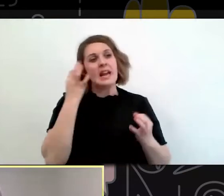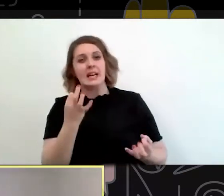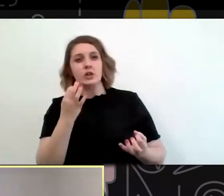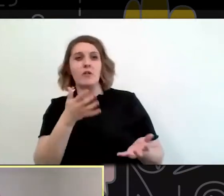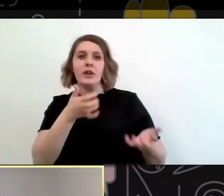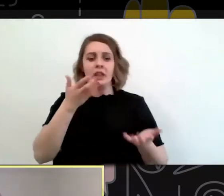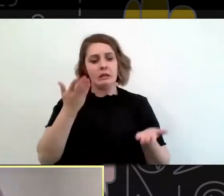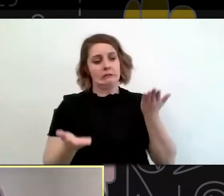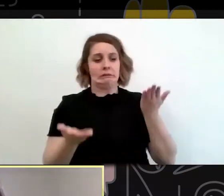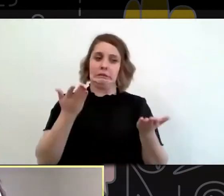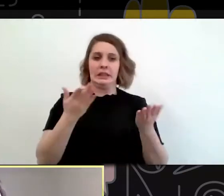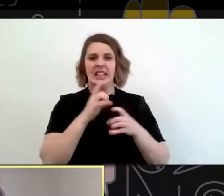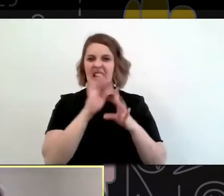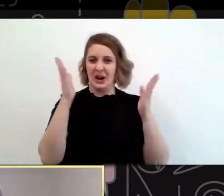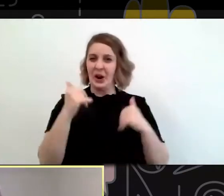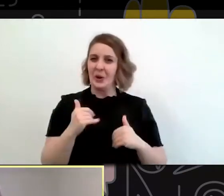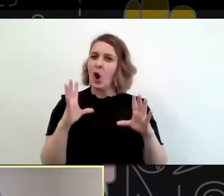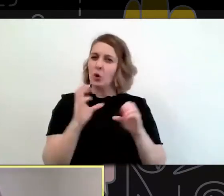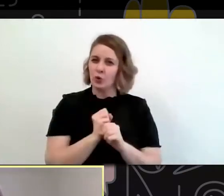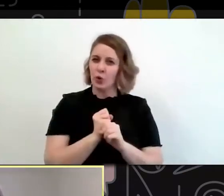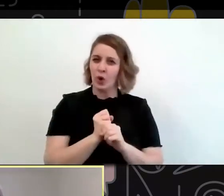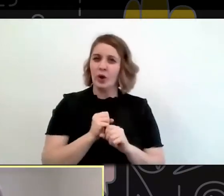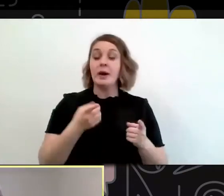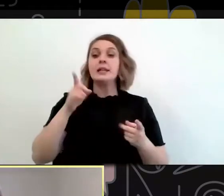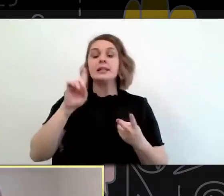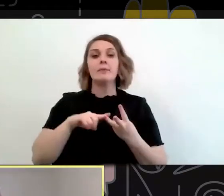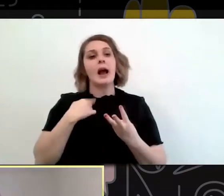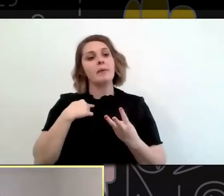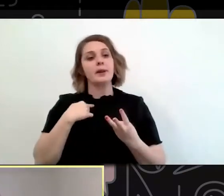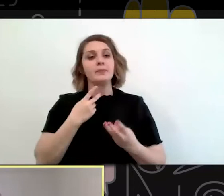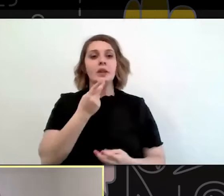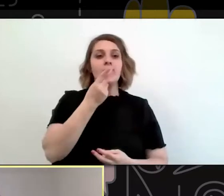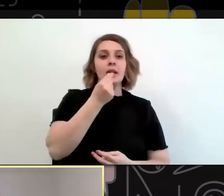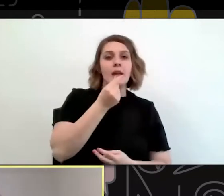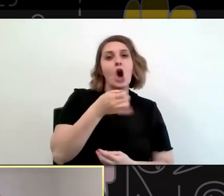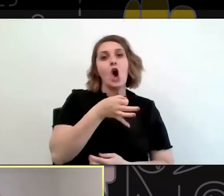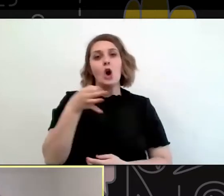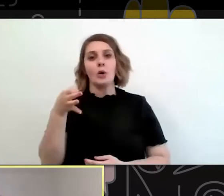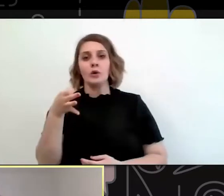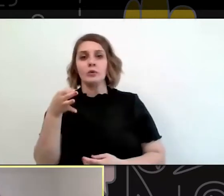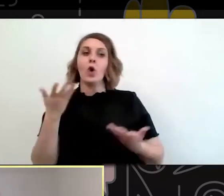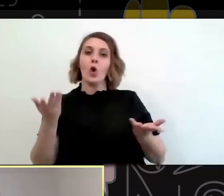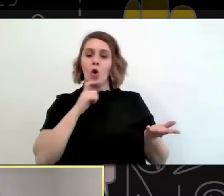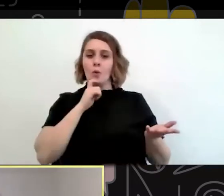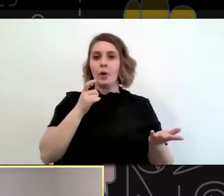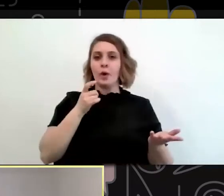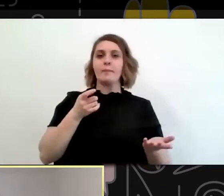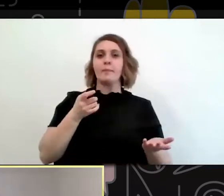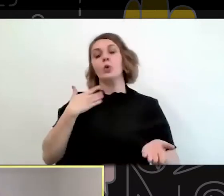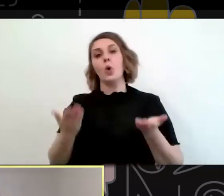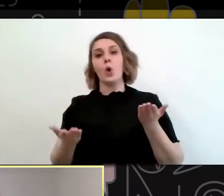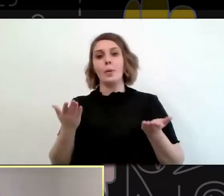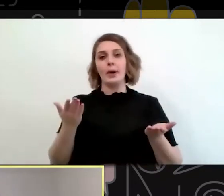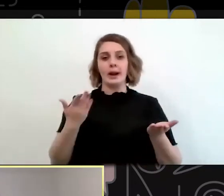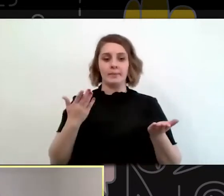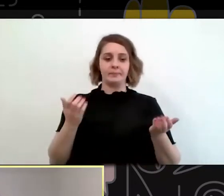y también se mira en algunas ocasiones cuál es su coste-efectividad, es decir, cómo se compara lo que se va a